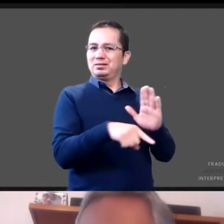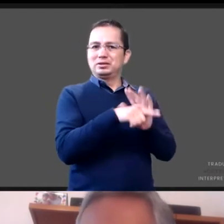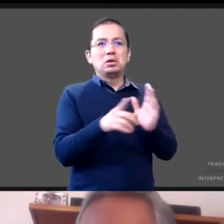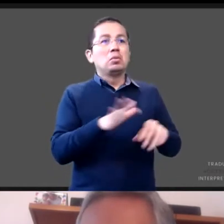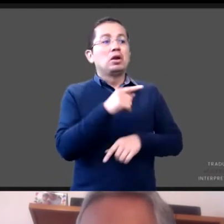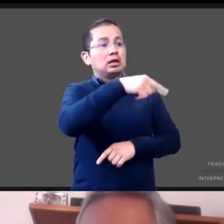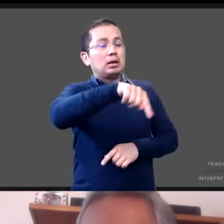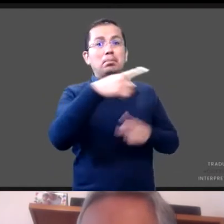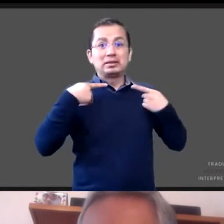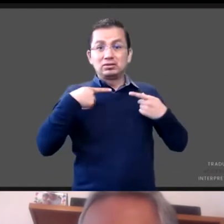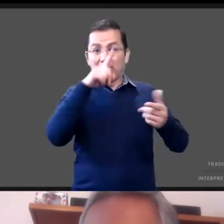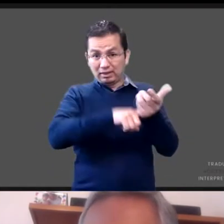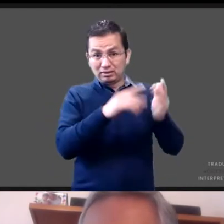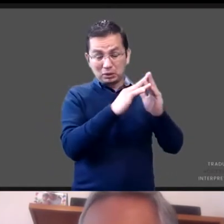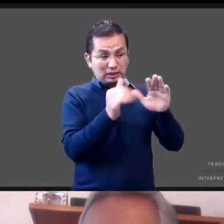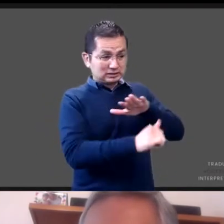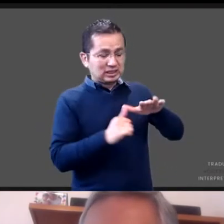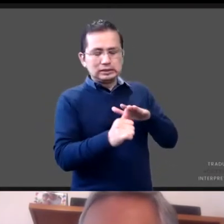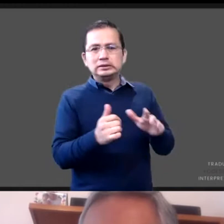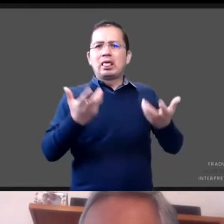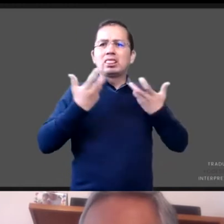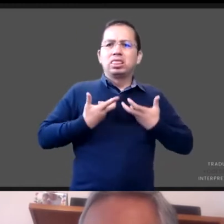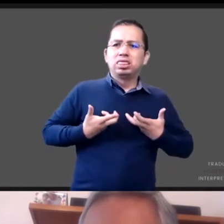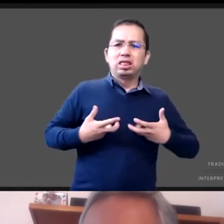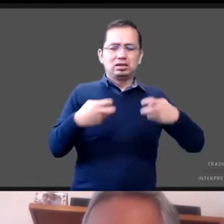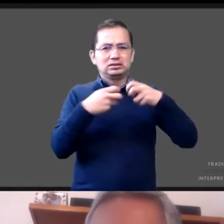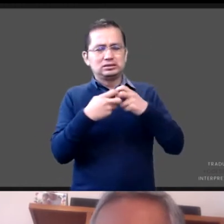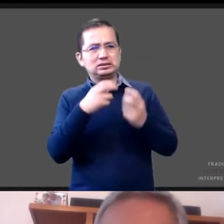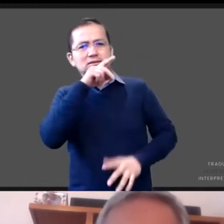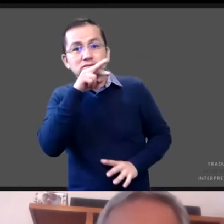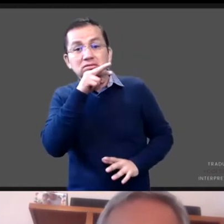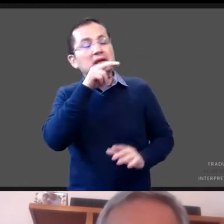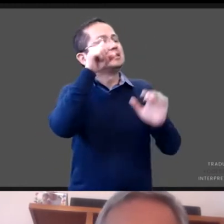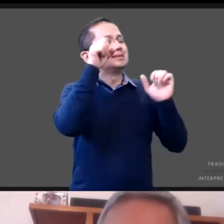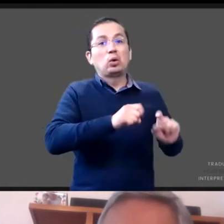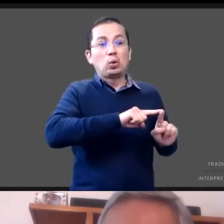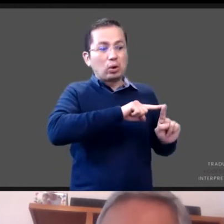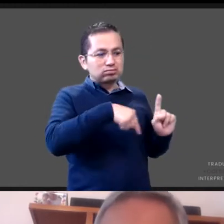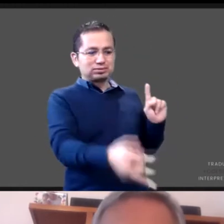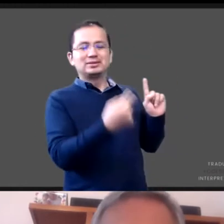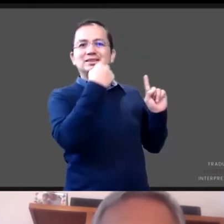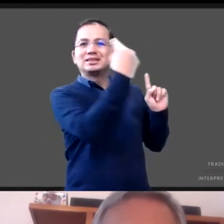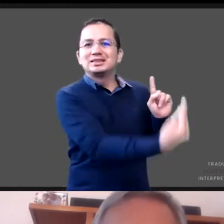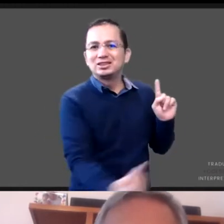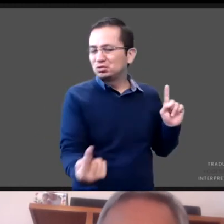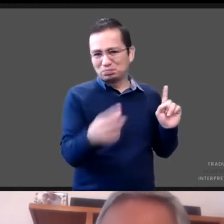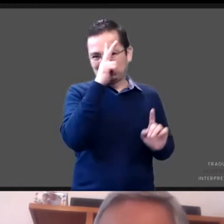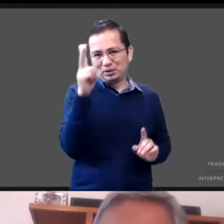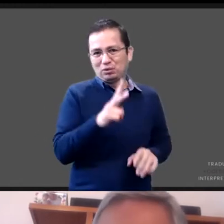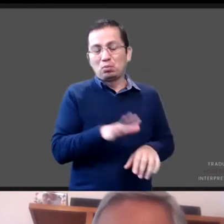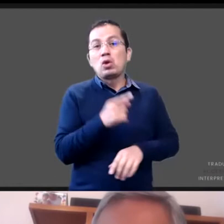personas han estado sufriendo, seguramente que tienen un impacto importante en las niñas y los niños que no están habituados a tomar